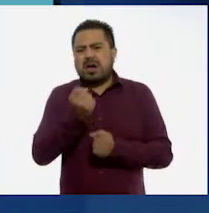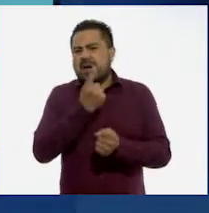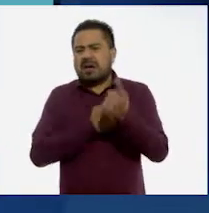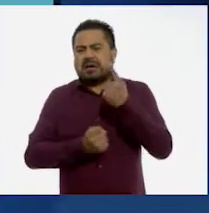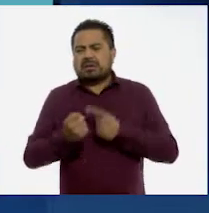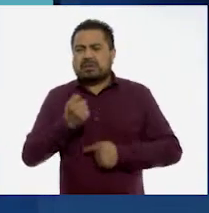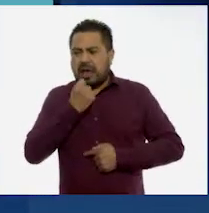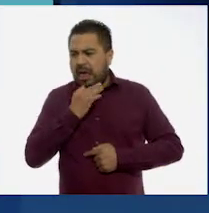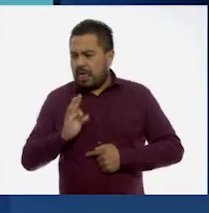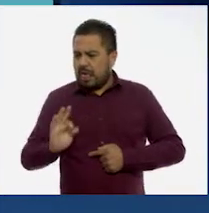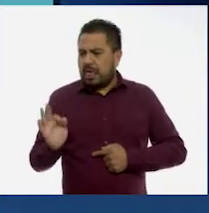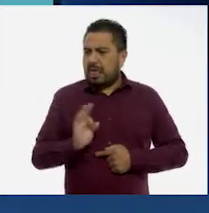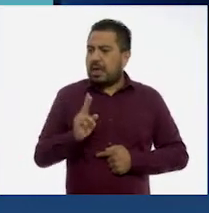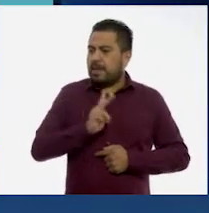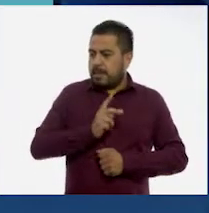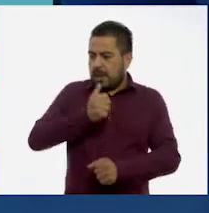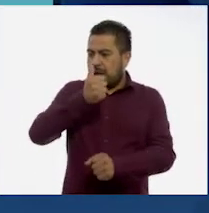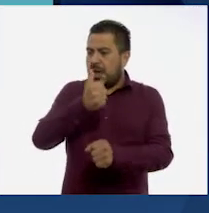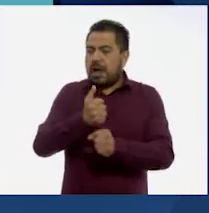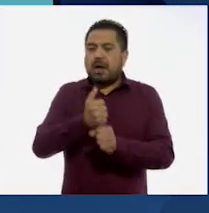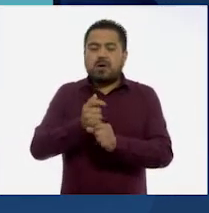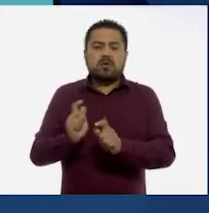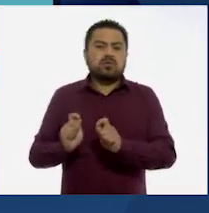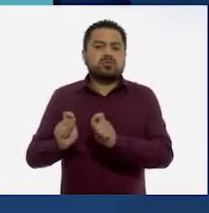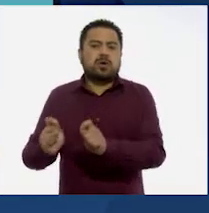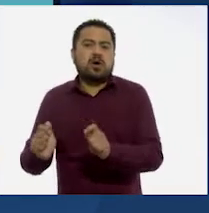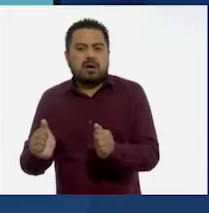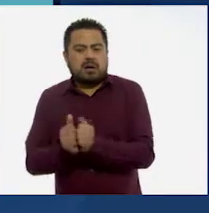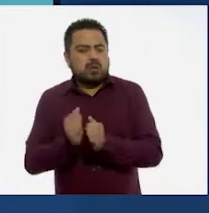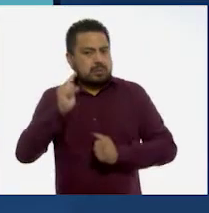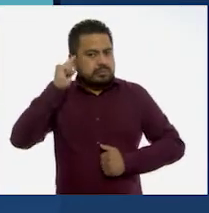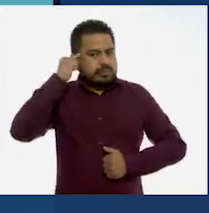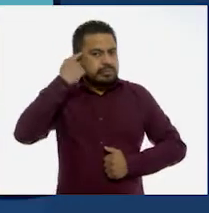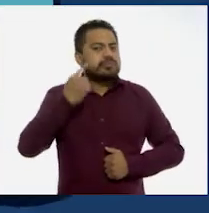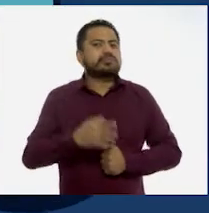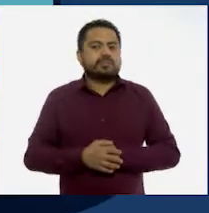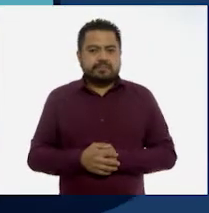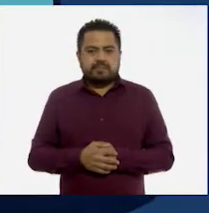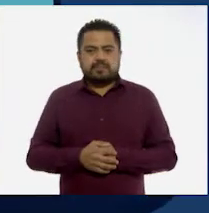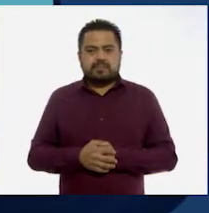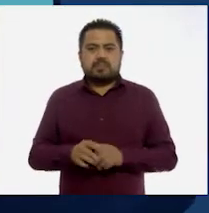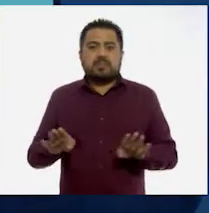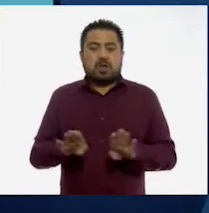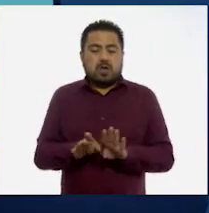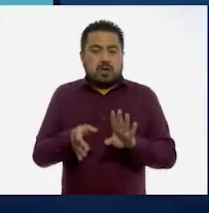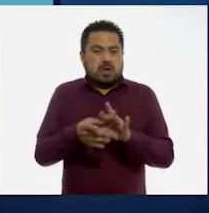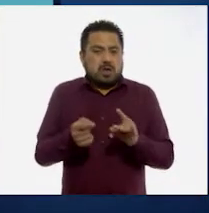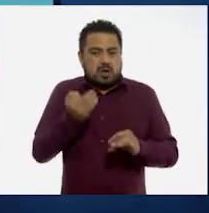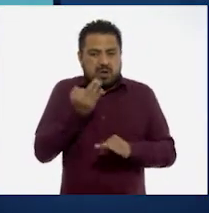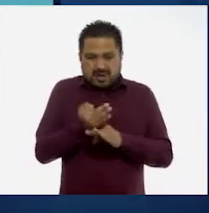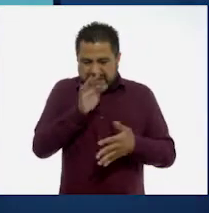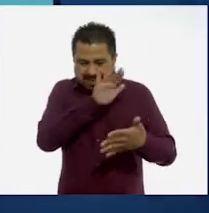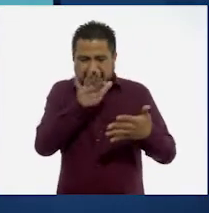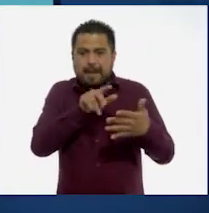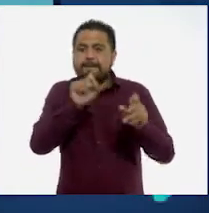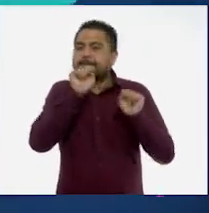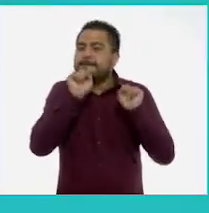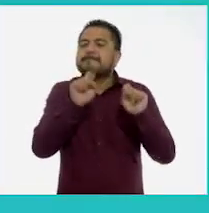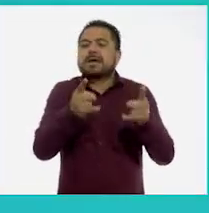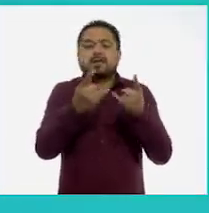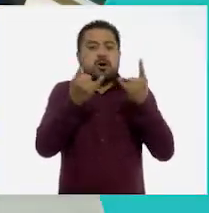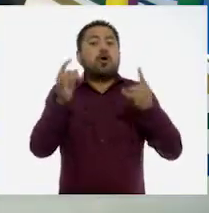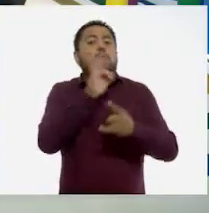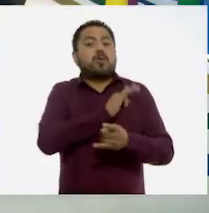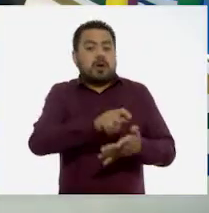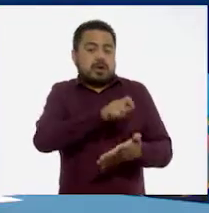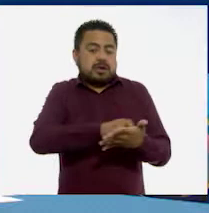sentencia amenazante que mi abuela profiere con furia. Como pudieron leer, la misma historia puede